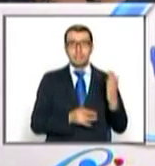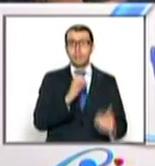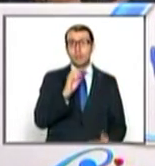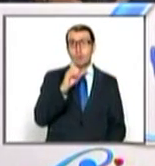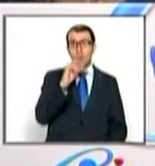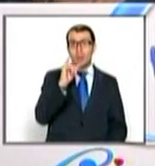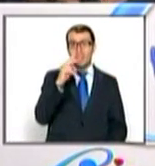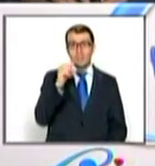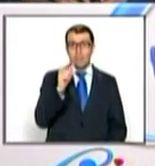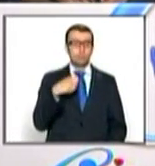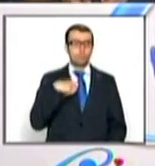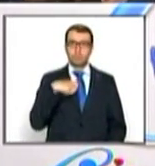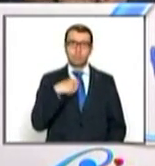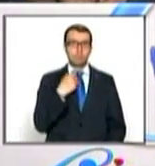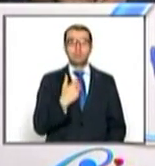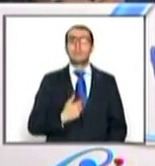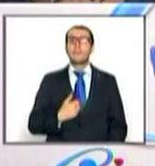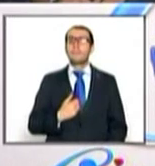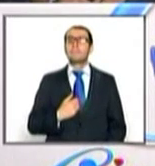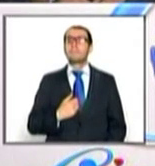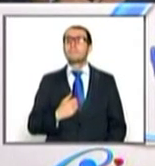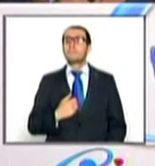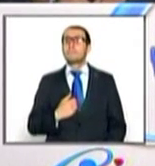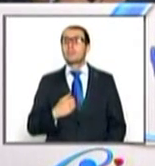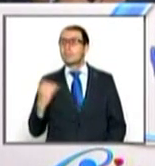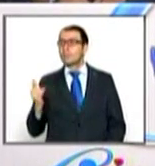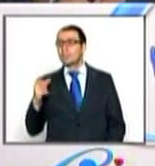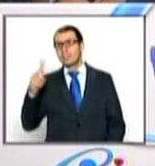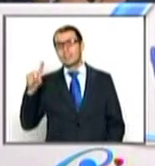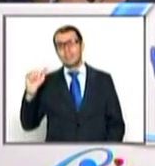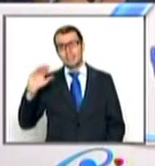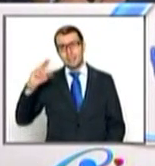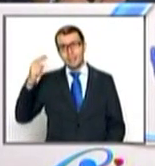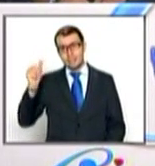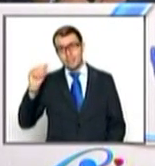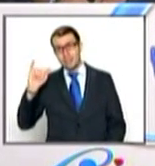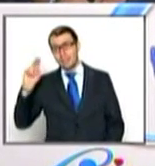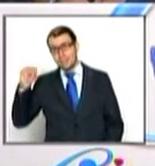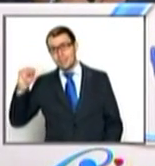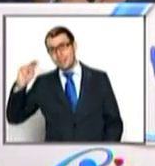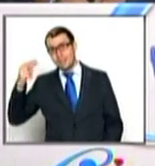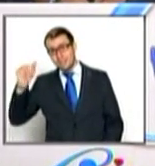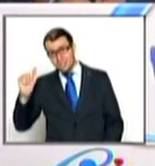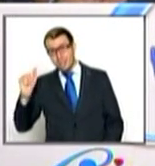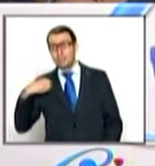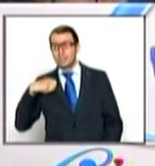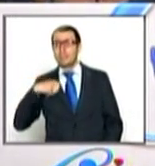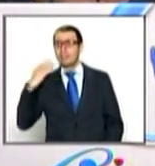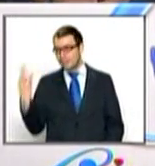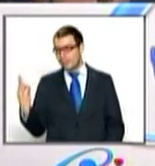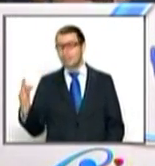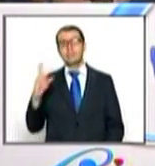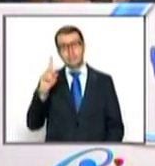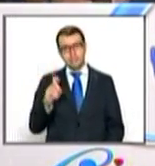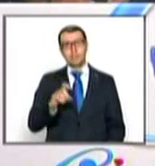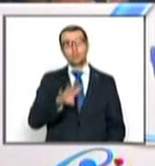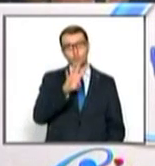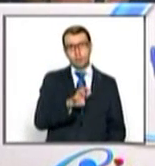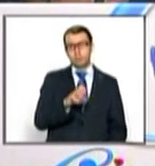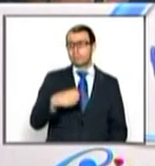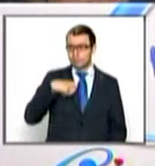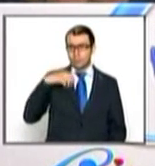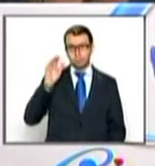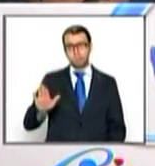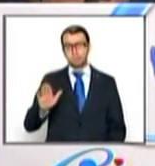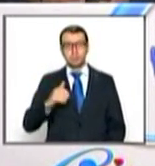Las achainchas también tienen omega 3, 6 y 9. Es un gran aporte este tipo de omegas. Entonces, lo que se sabe actualmente, y aquí sí